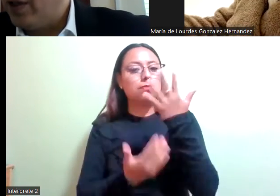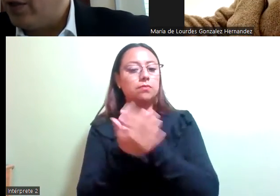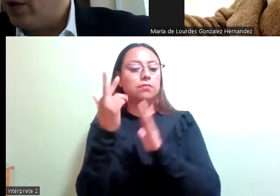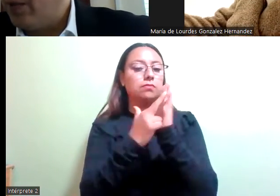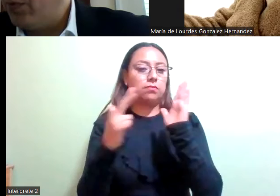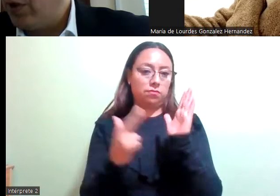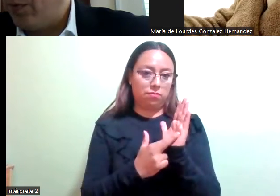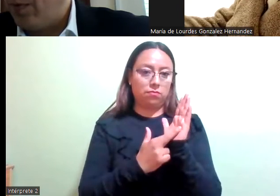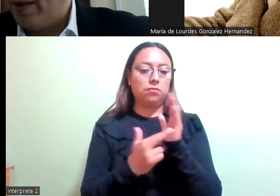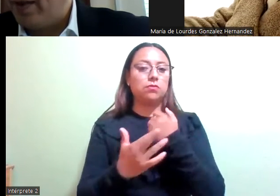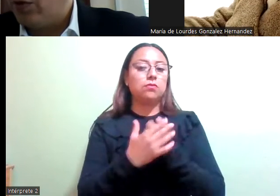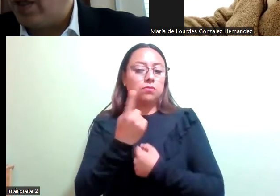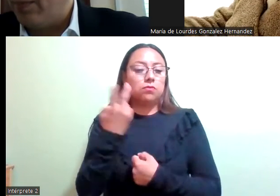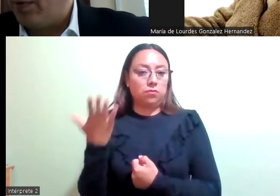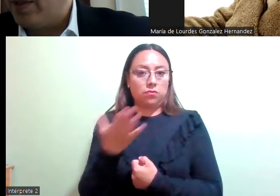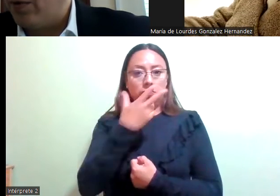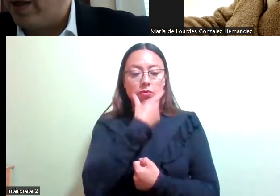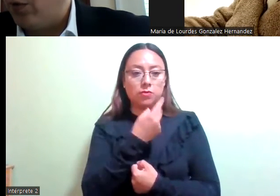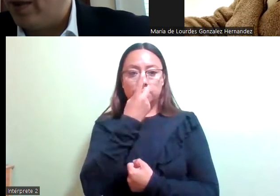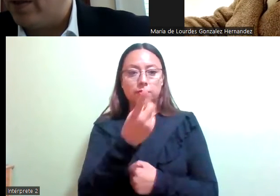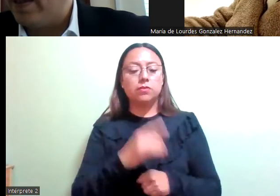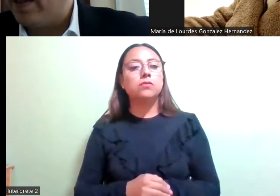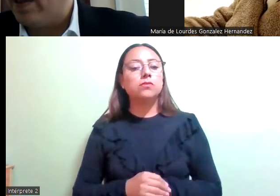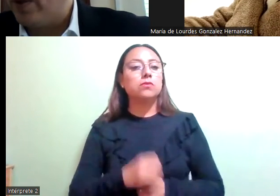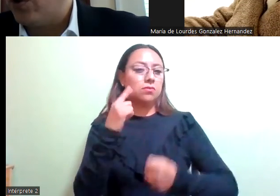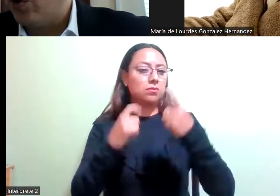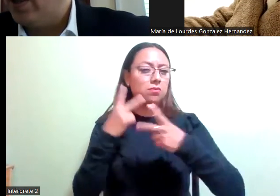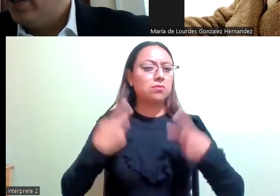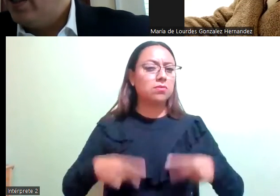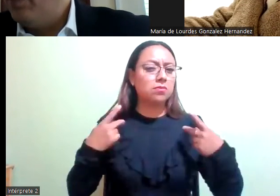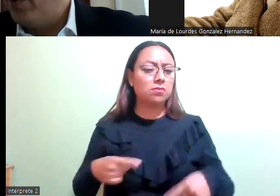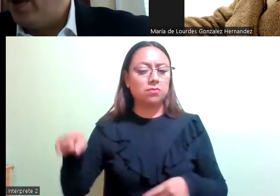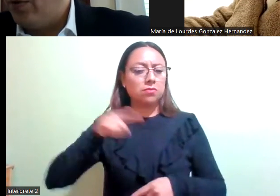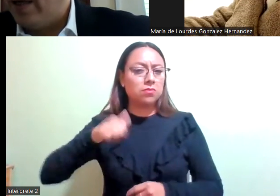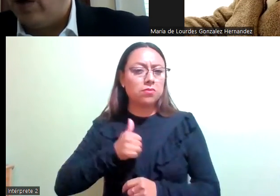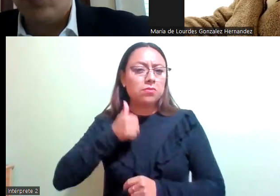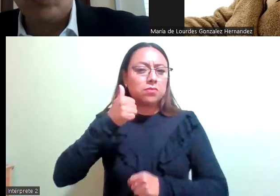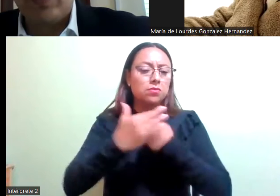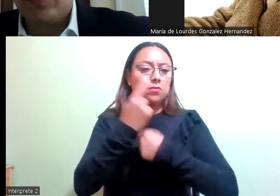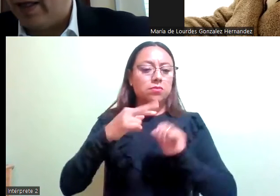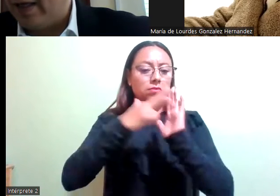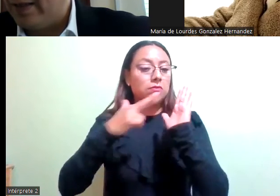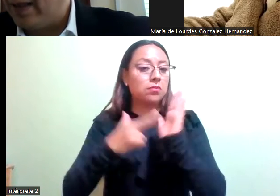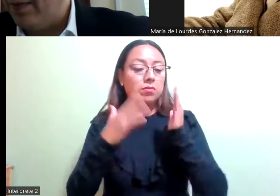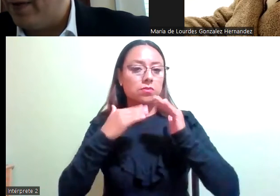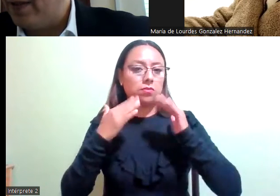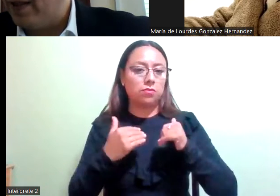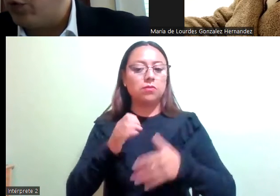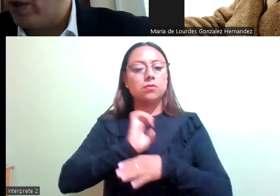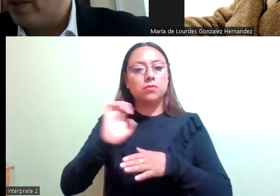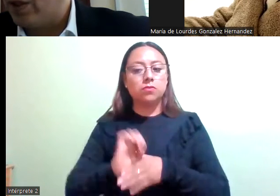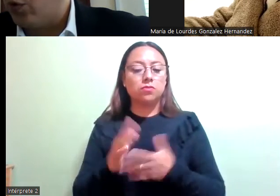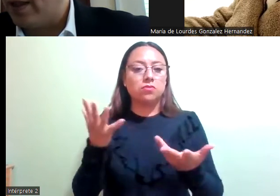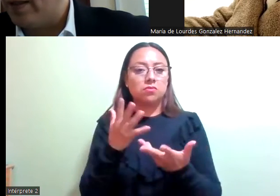que a consideración del diputado promovente estos se han aprovechado de lagunas y falta de regulación, imponiéndole a los usuarios reglas, tarifas